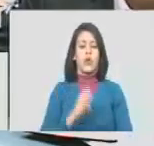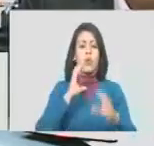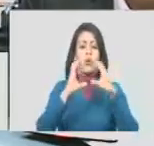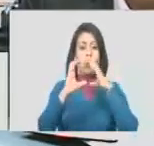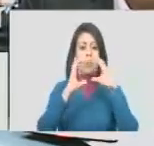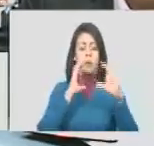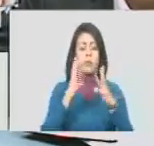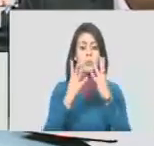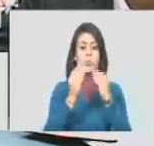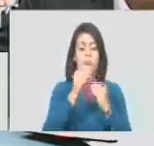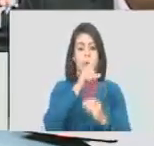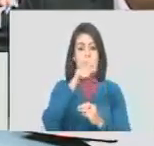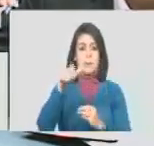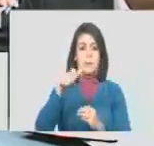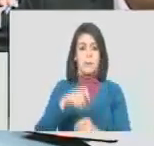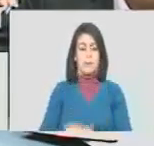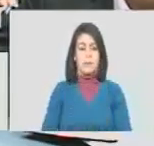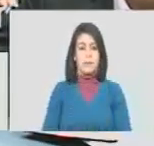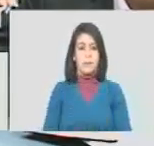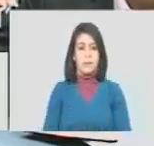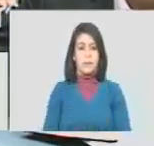comunicarme con muchas personas.